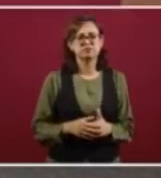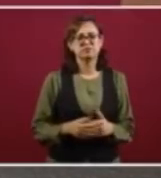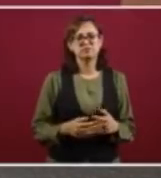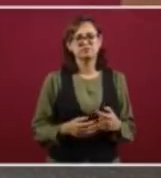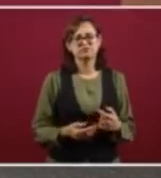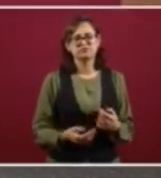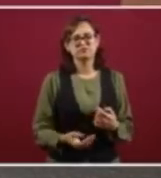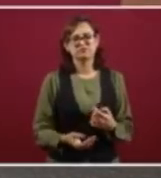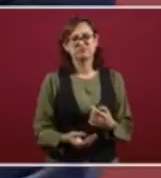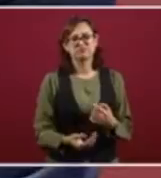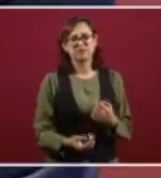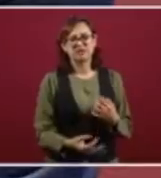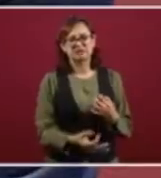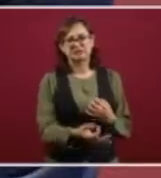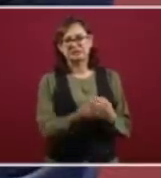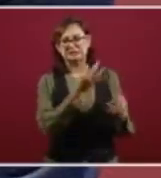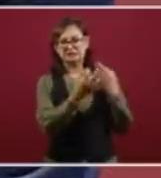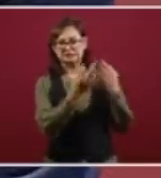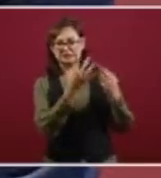provocaciones